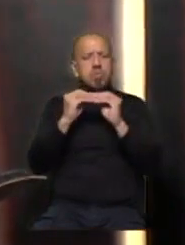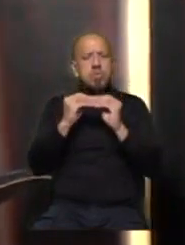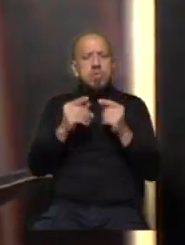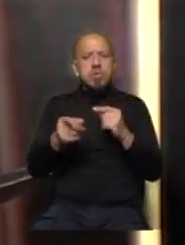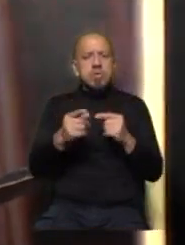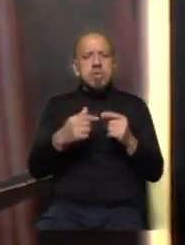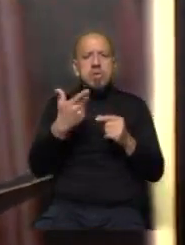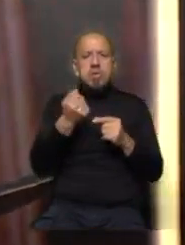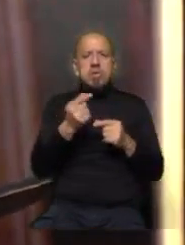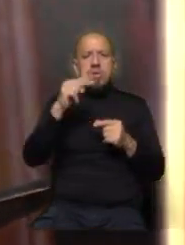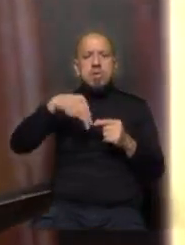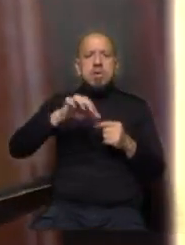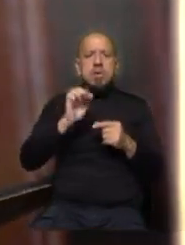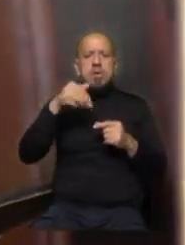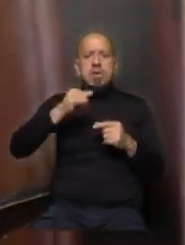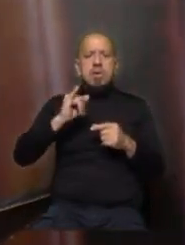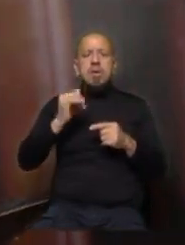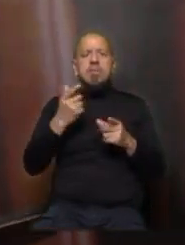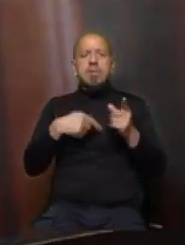anemia de marcha agudísimo